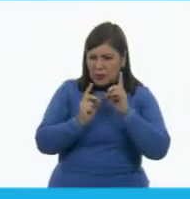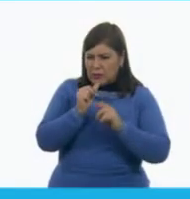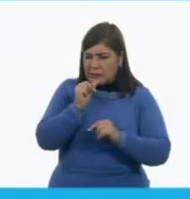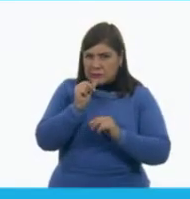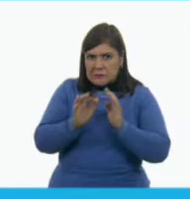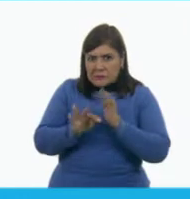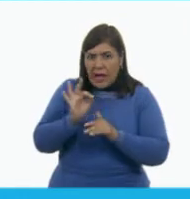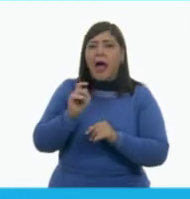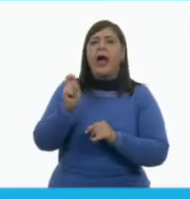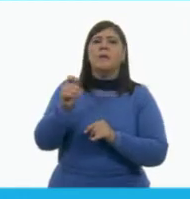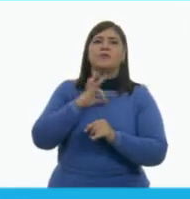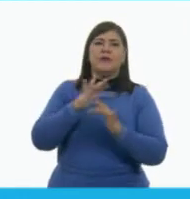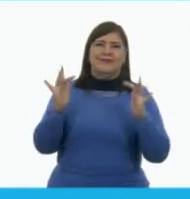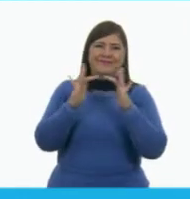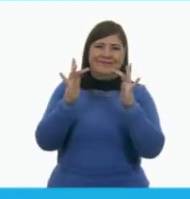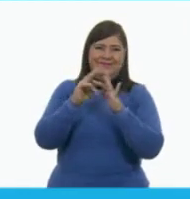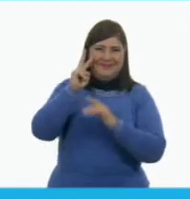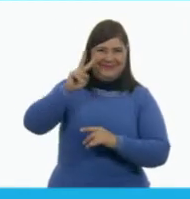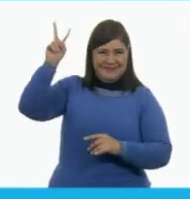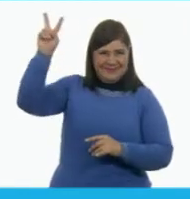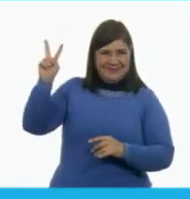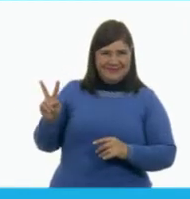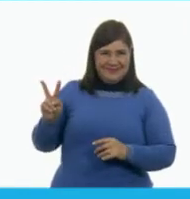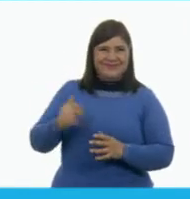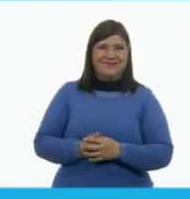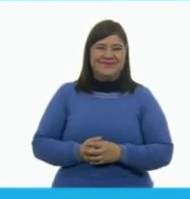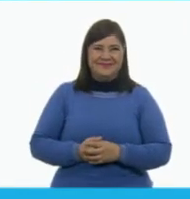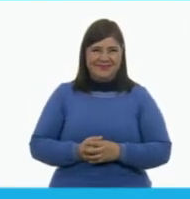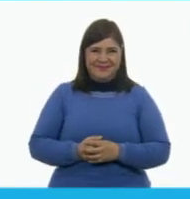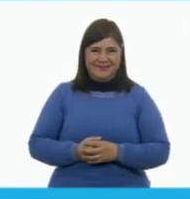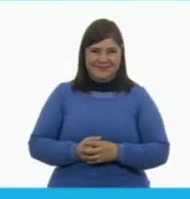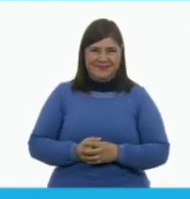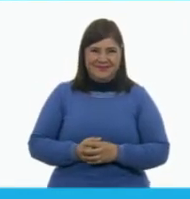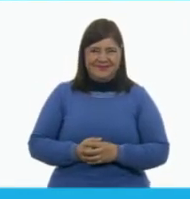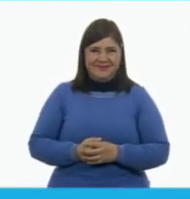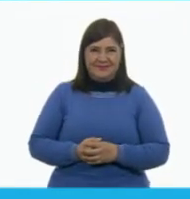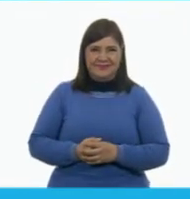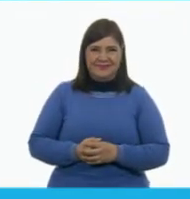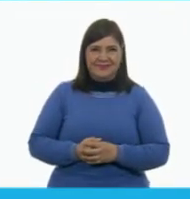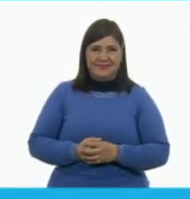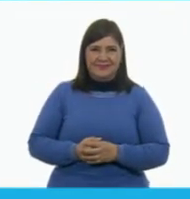Si necesitas ayuda para resolver tus dudas, contáctanos.